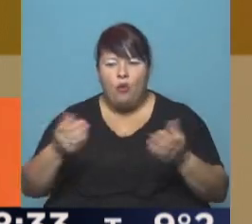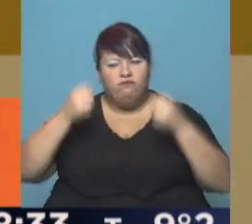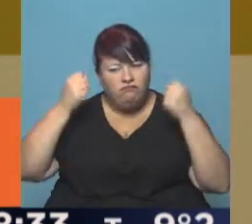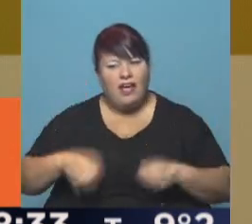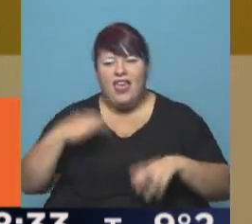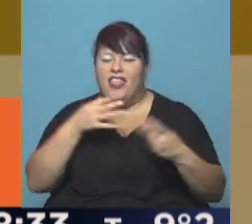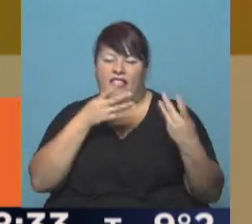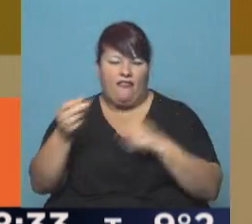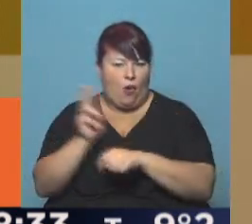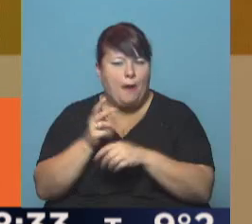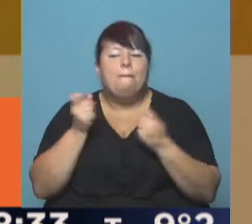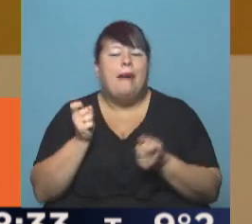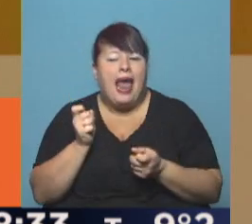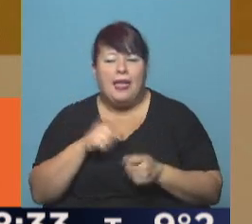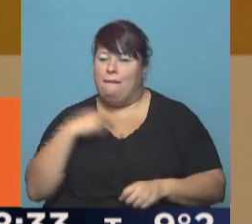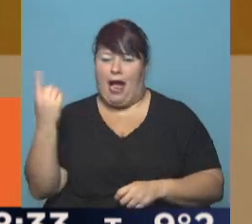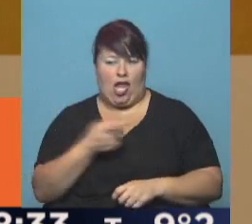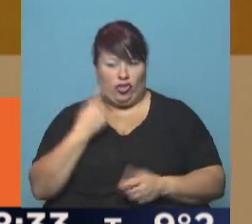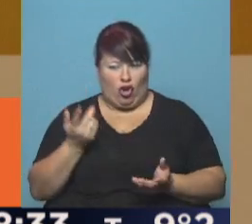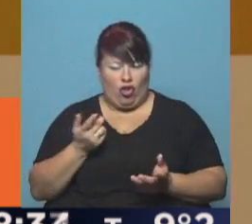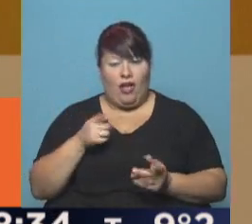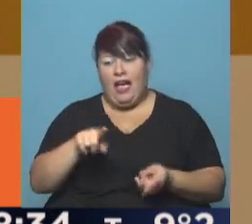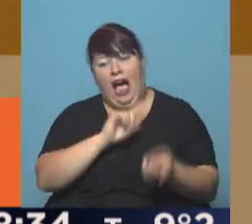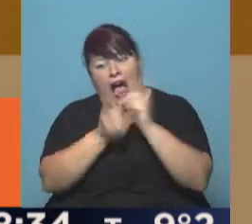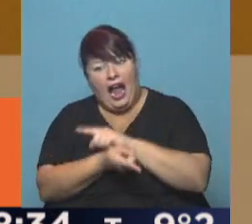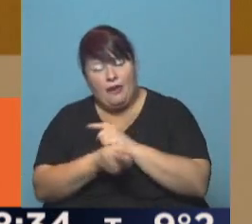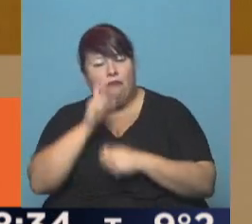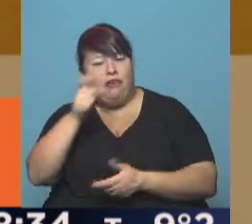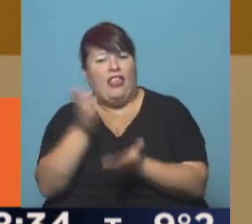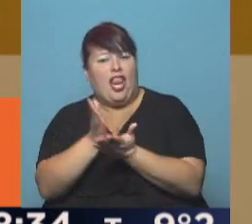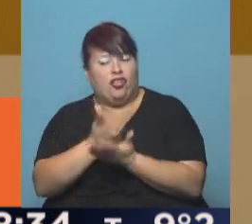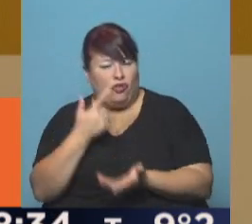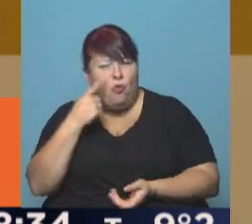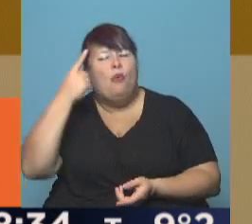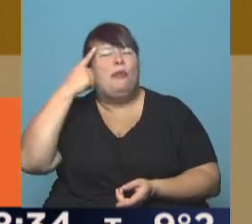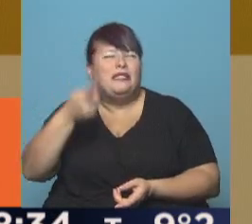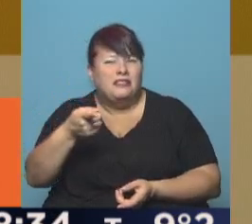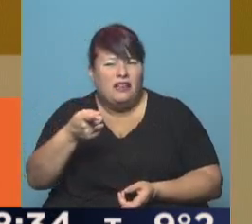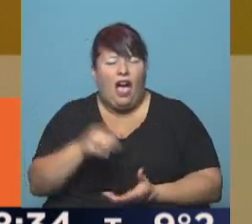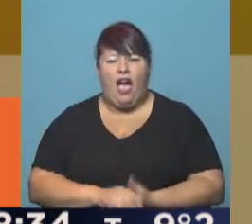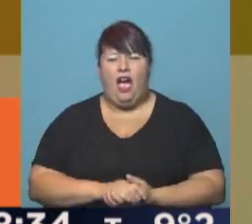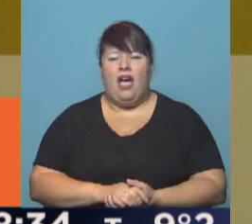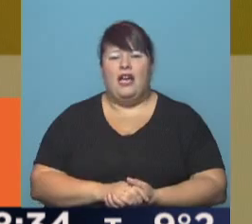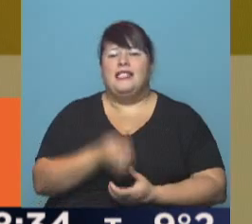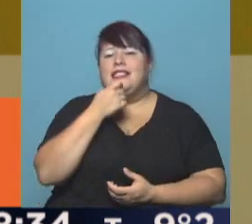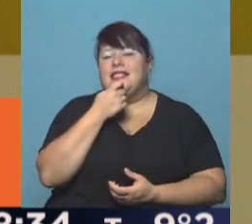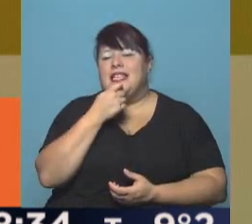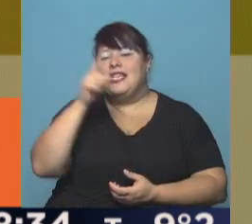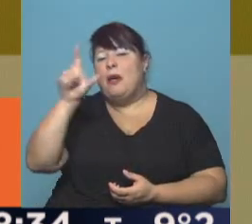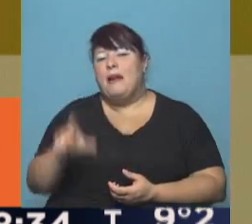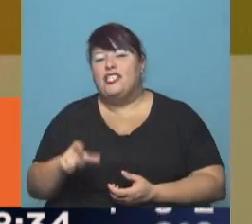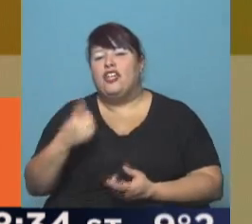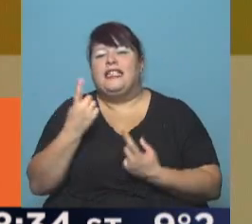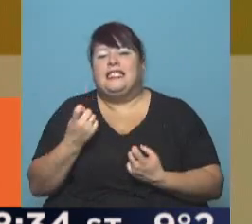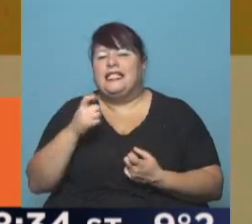de que hay que defenderla. ¿Para quién? Para todos. Eso es al revés, es violación de los derechos humanos. Imagínate vos, agarrar a alguien necesitado